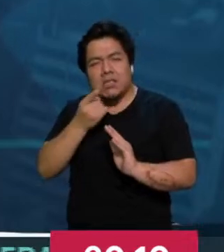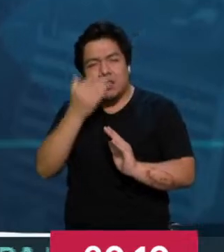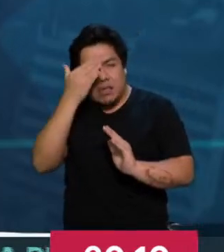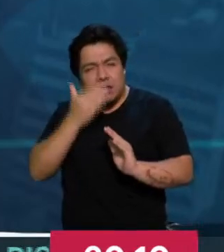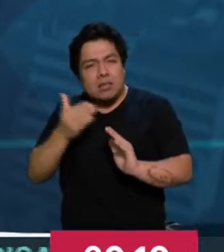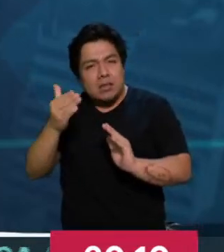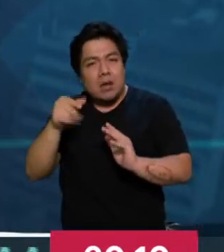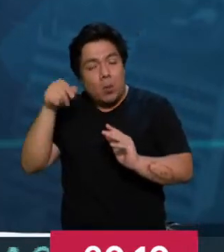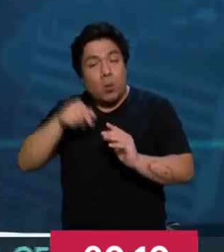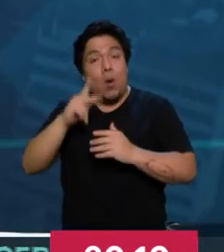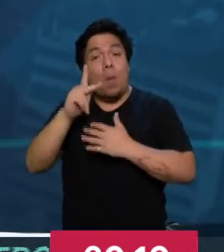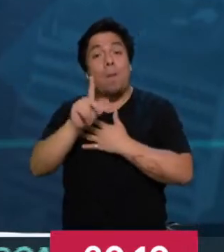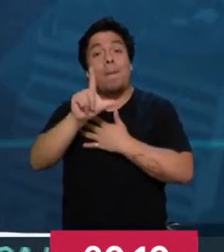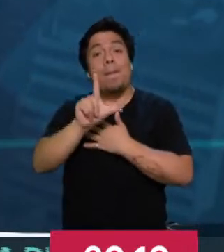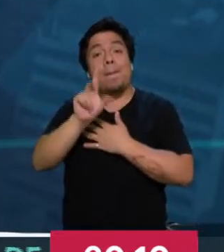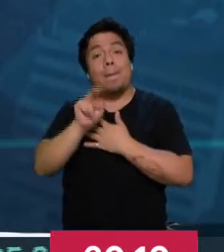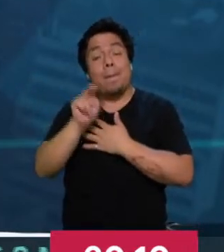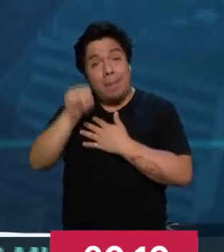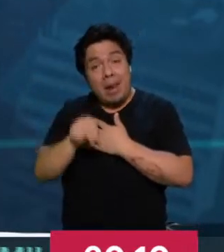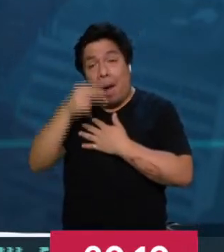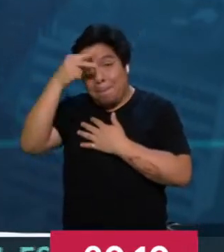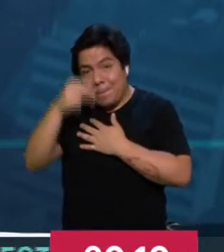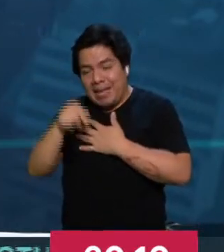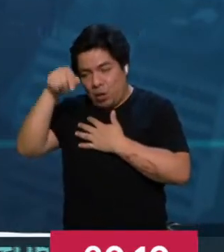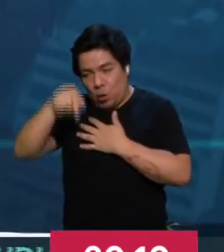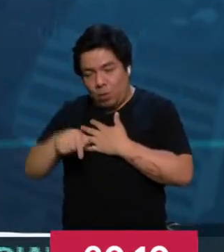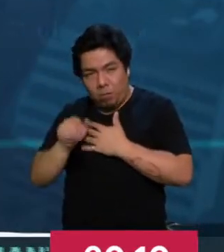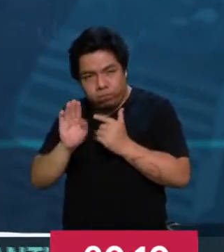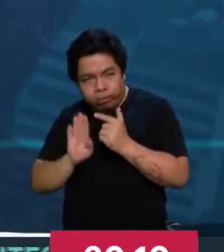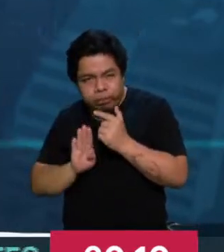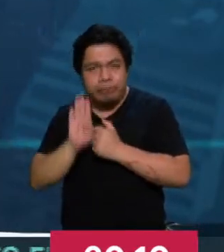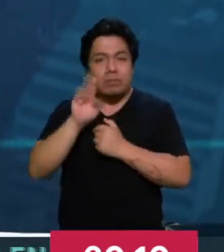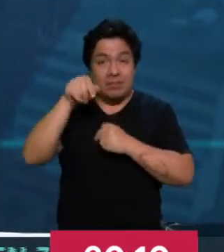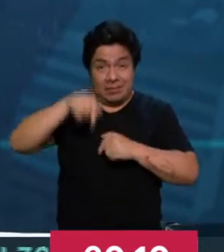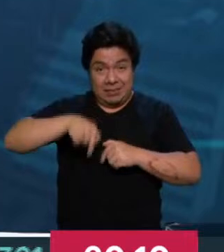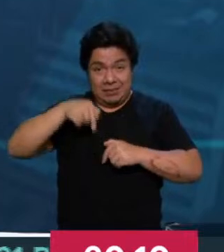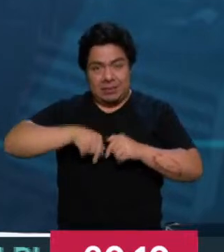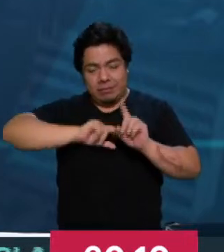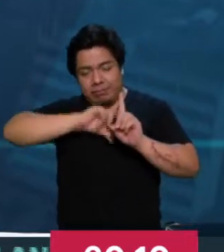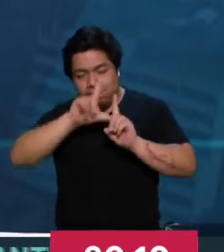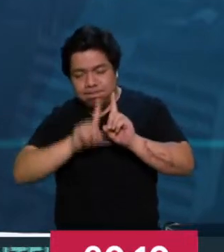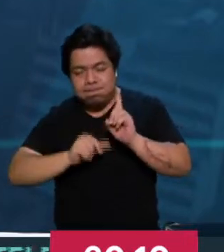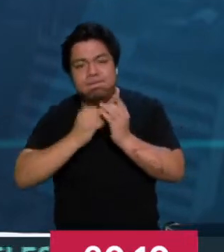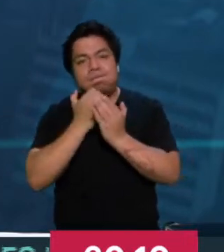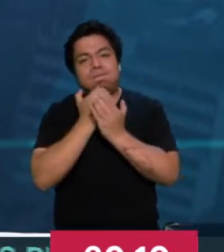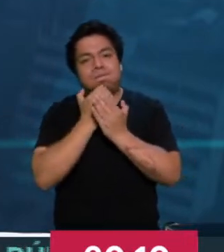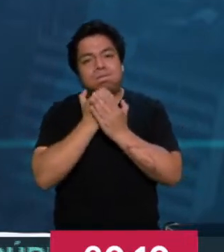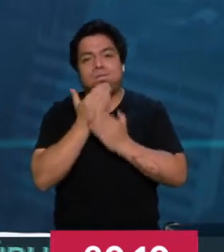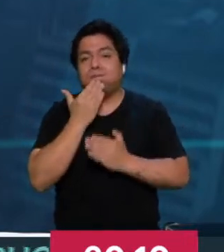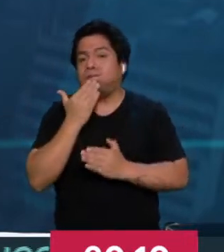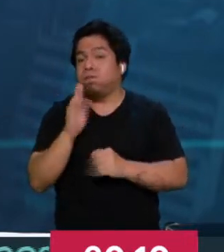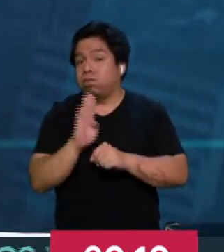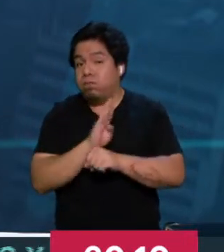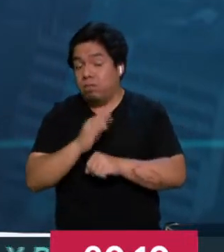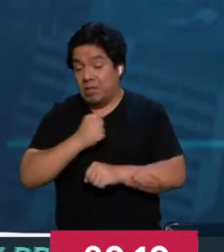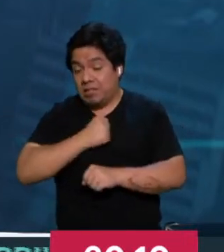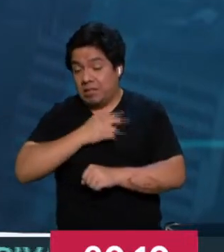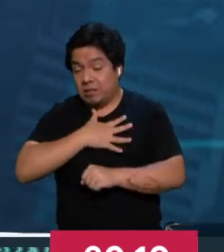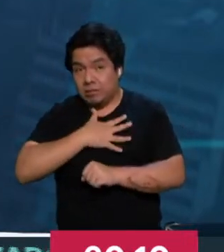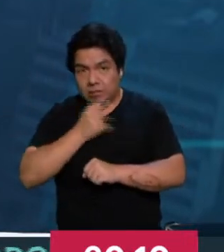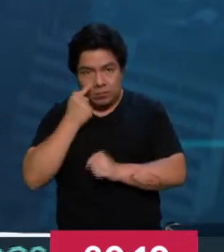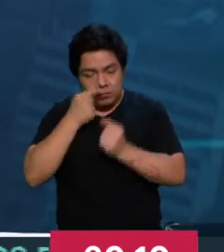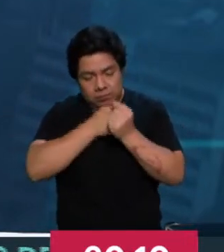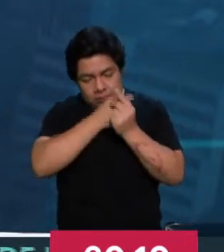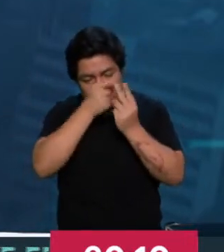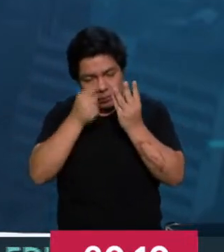Para impulsar el Plan México, estrategia del Gobierno de México para el fortalecimiento de la economía y el bienestar. Uno de sus puntos es el impulso a